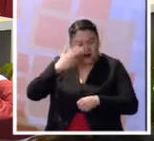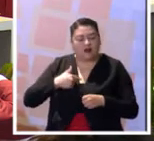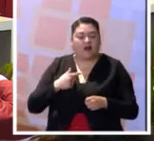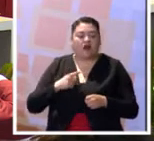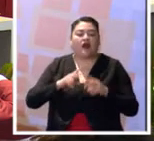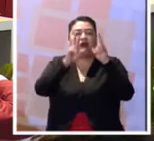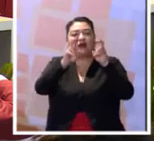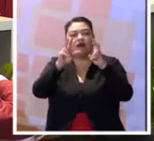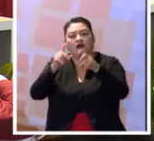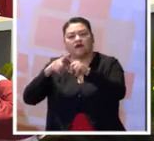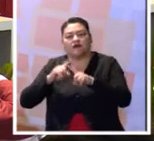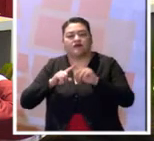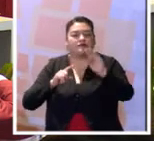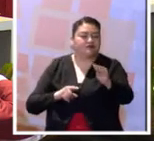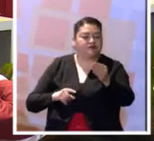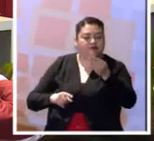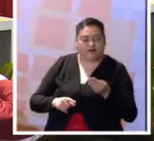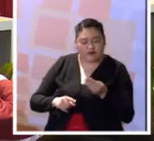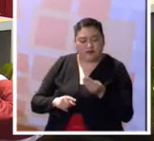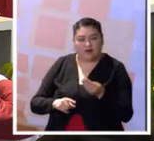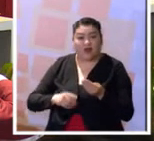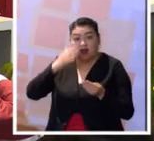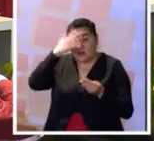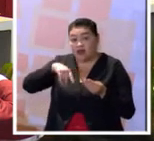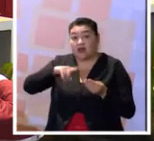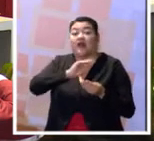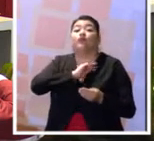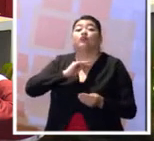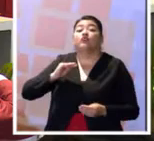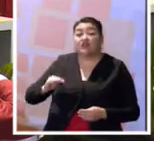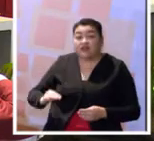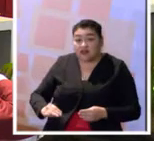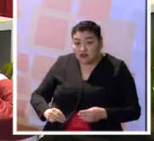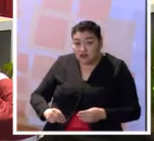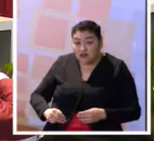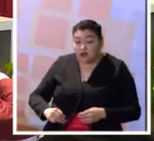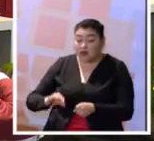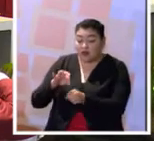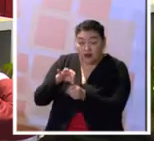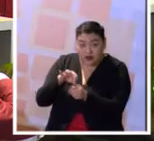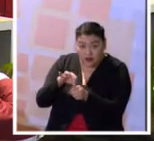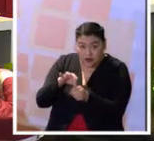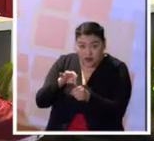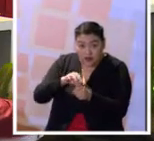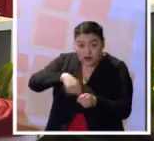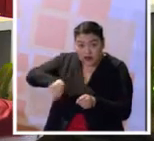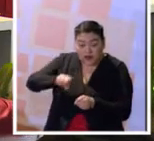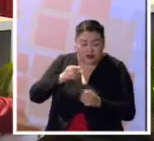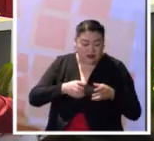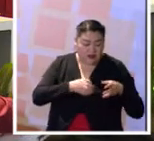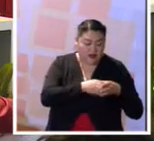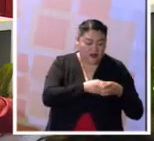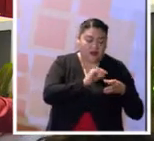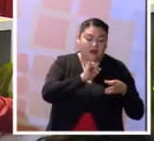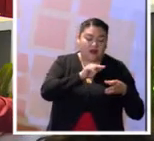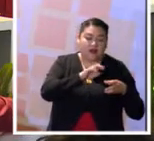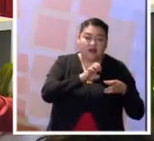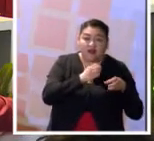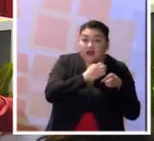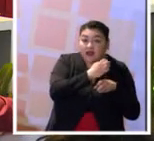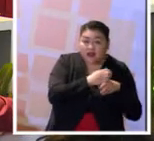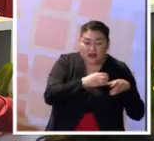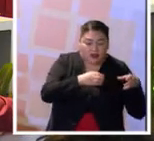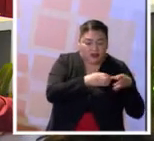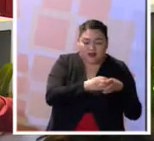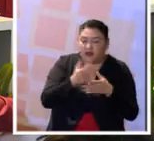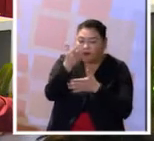que, de nuevo Coahuila, en elecciones municipales, en el acuerdo del Instituto Electoral Local, al